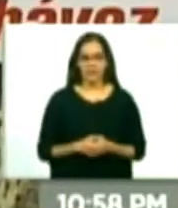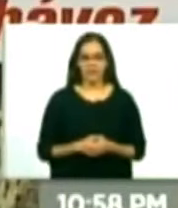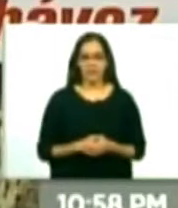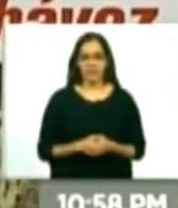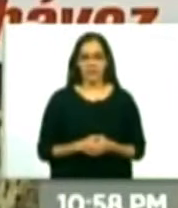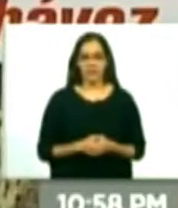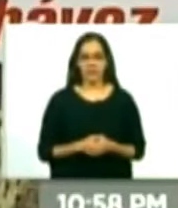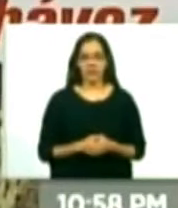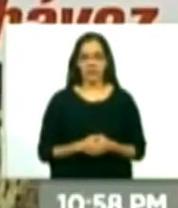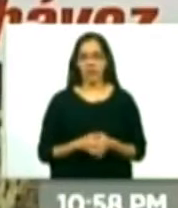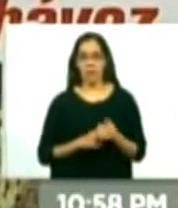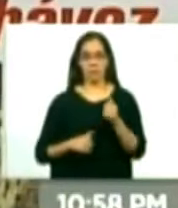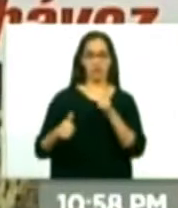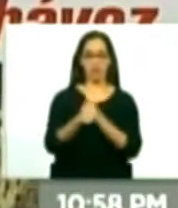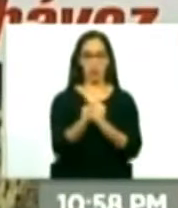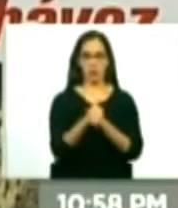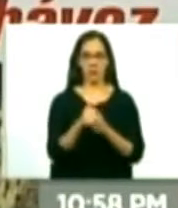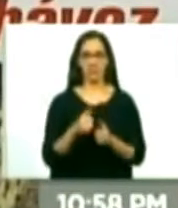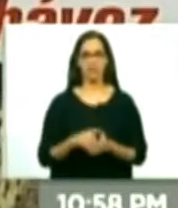posición adelantada.